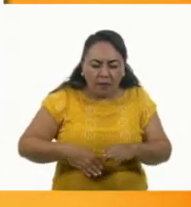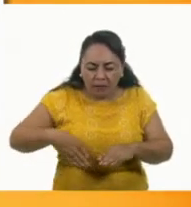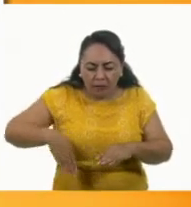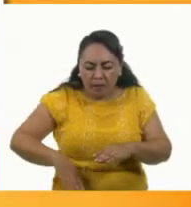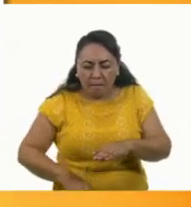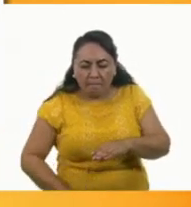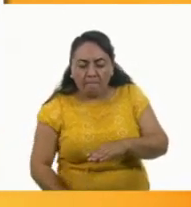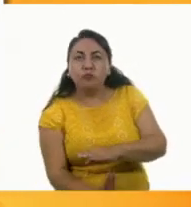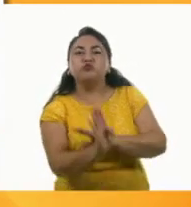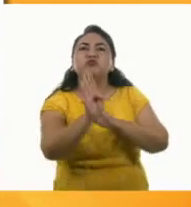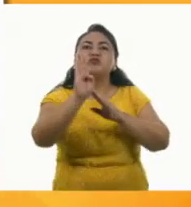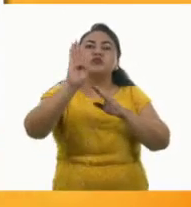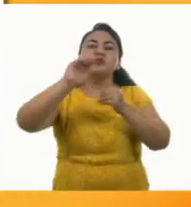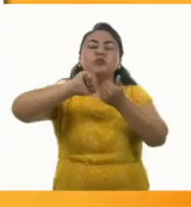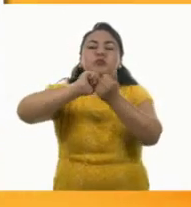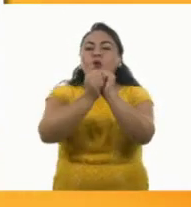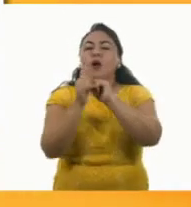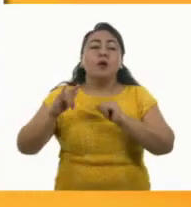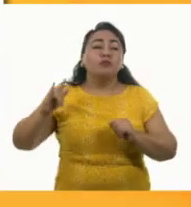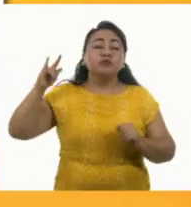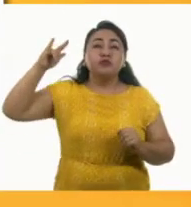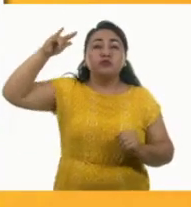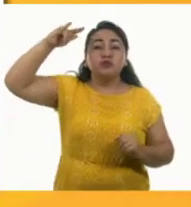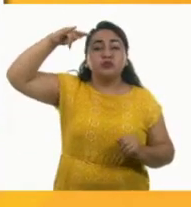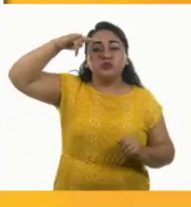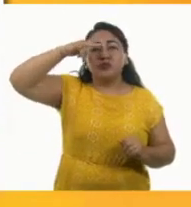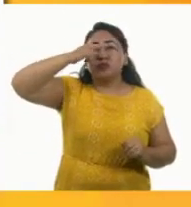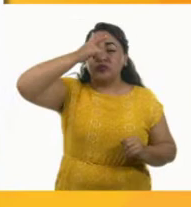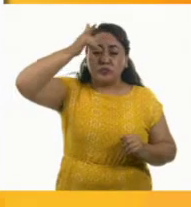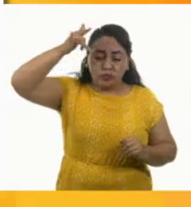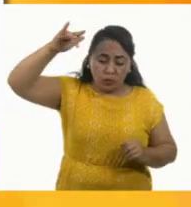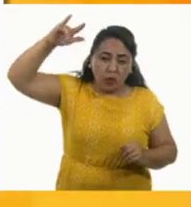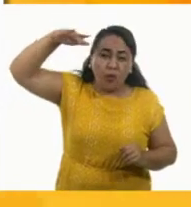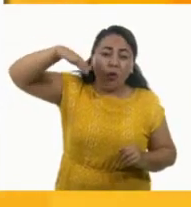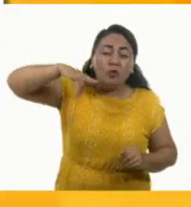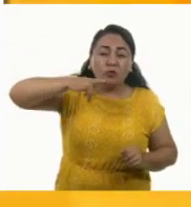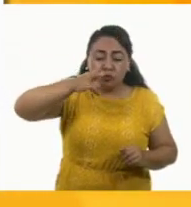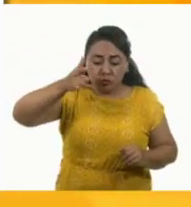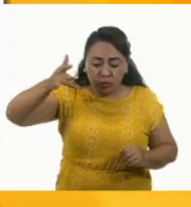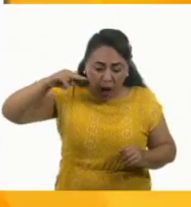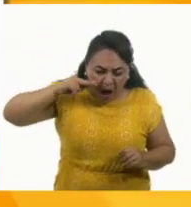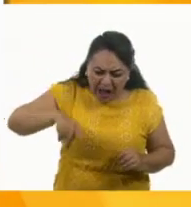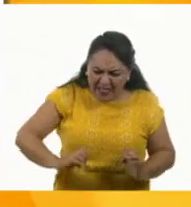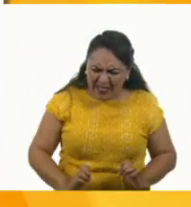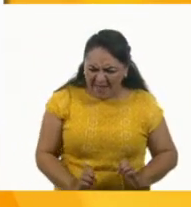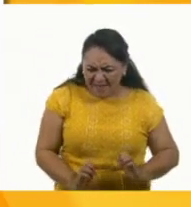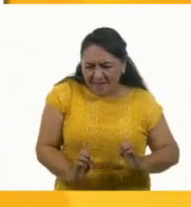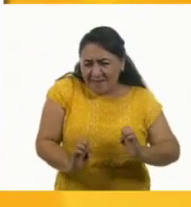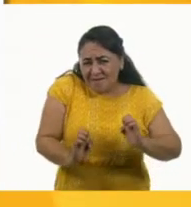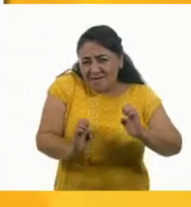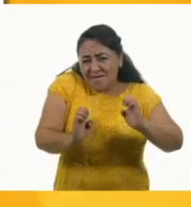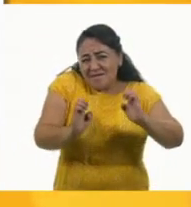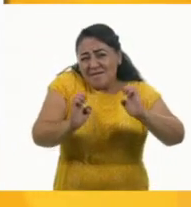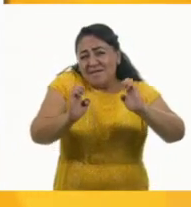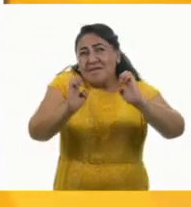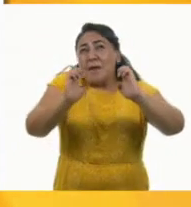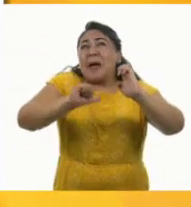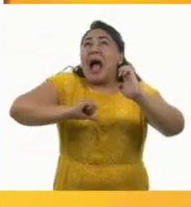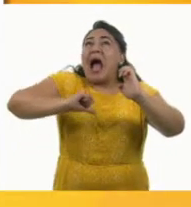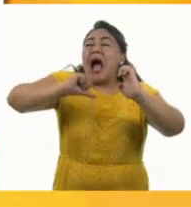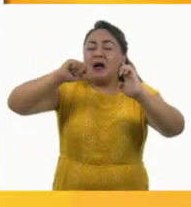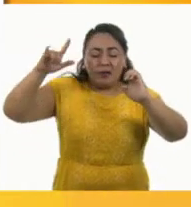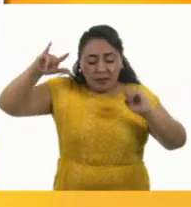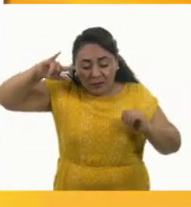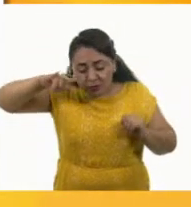los aires. Voló sobre enormes ciudades, a la altura de los edificios más grandes del mundo, y saludó a